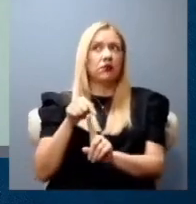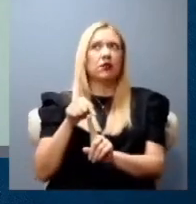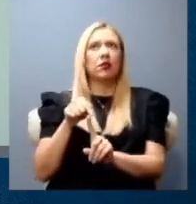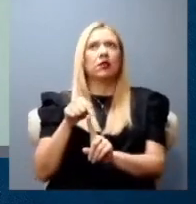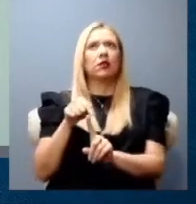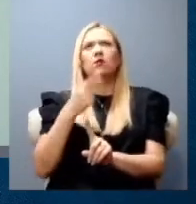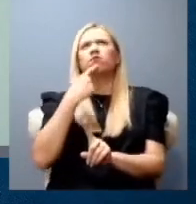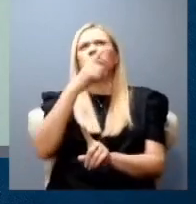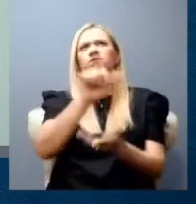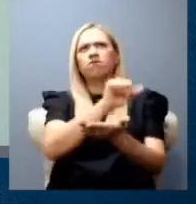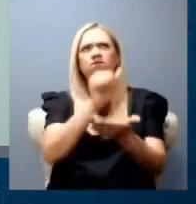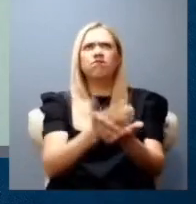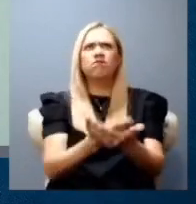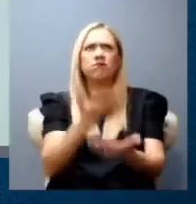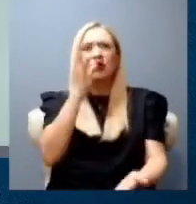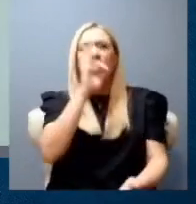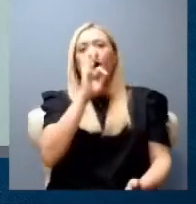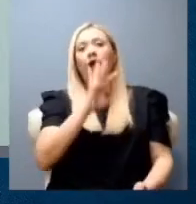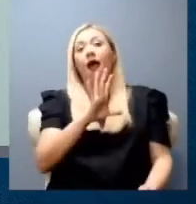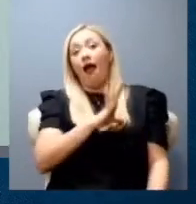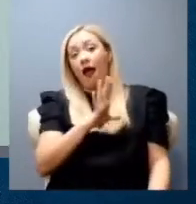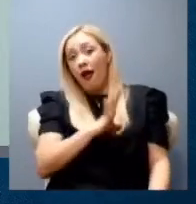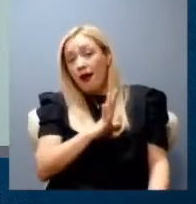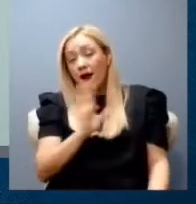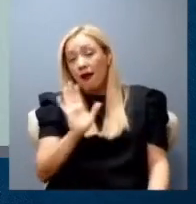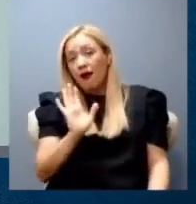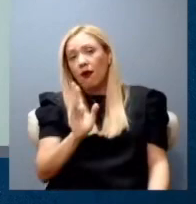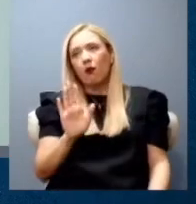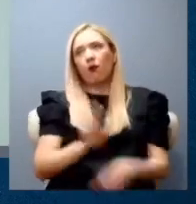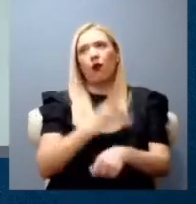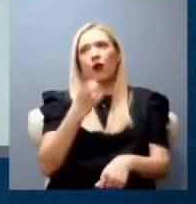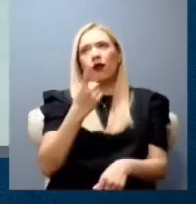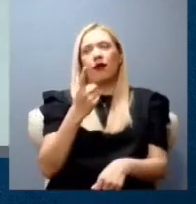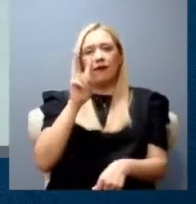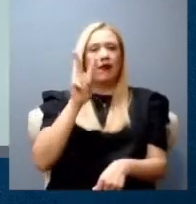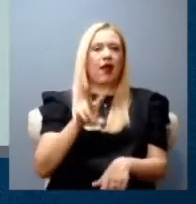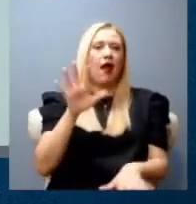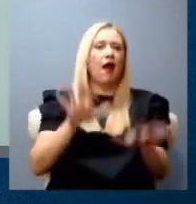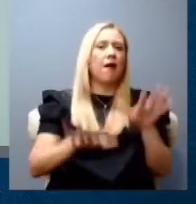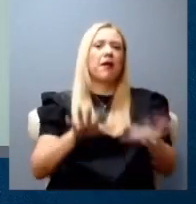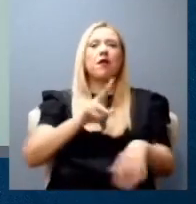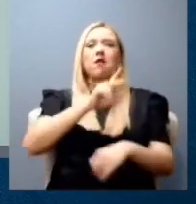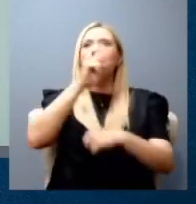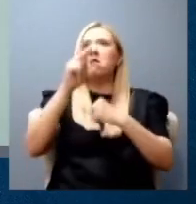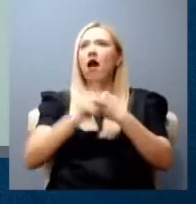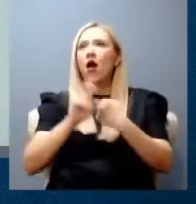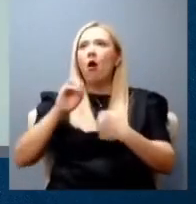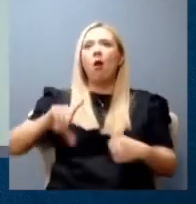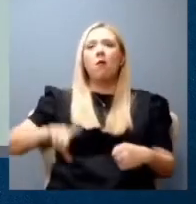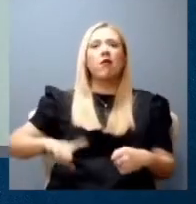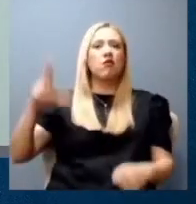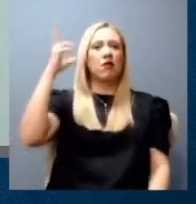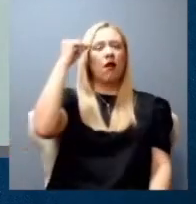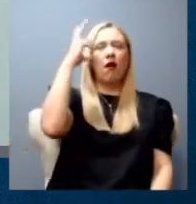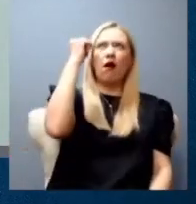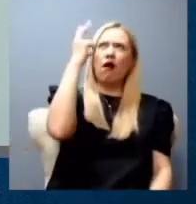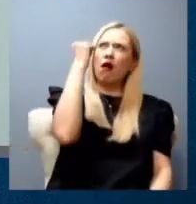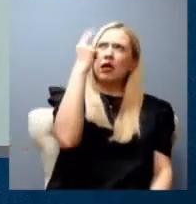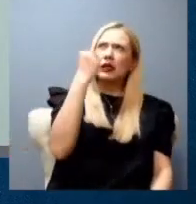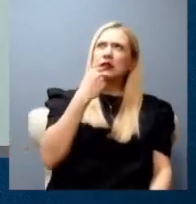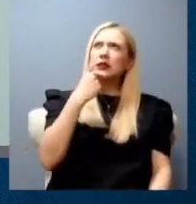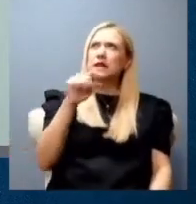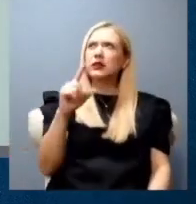las denuncias y esto es posible porque a veces hay momentos en los que un Estado no deja que exista un recurso efectivo para